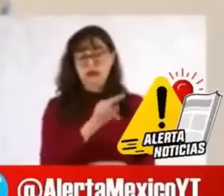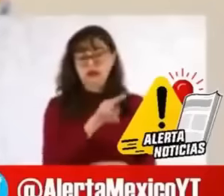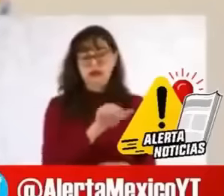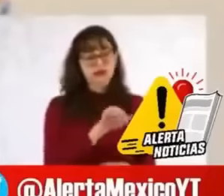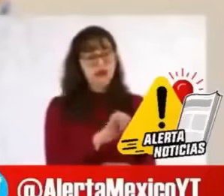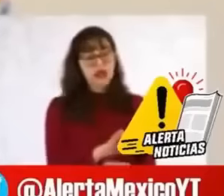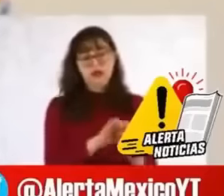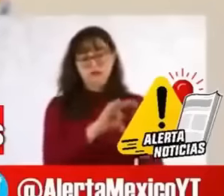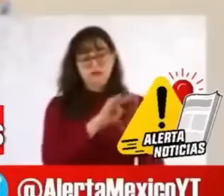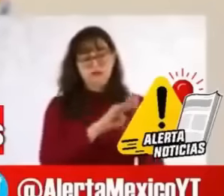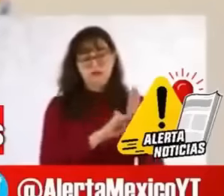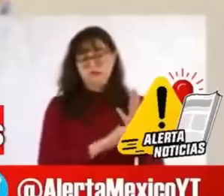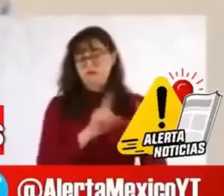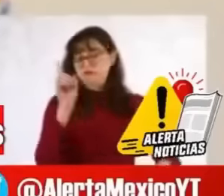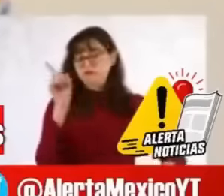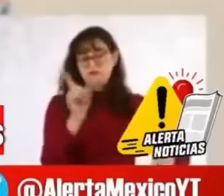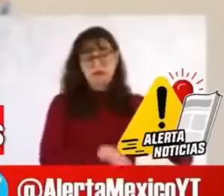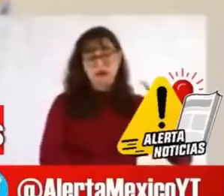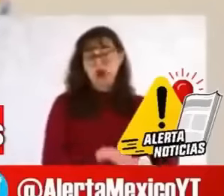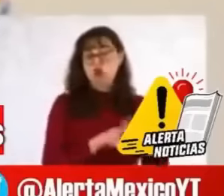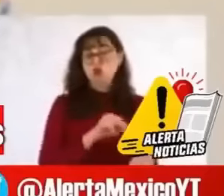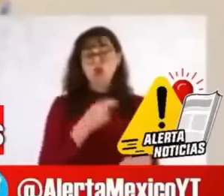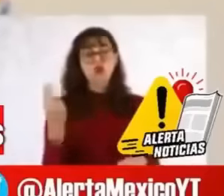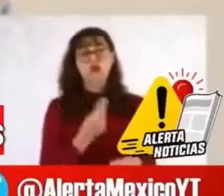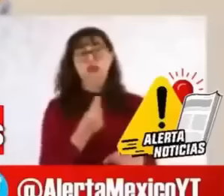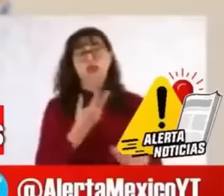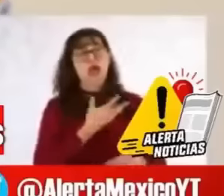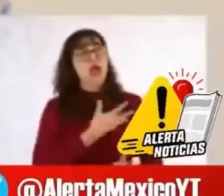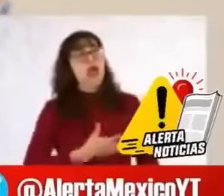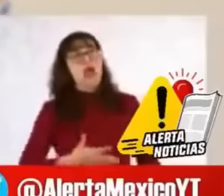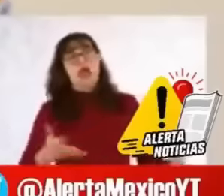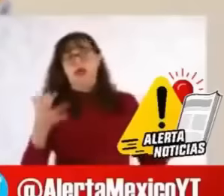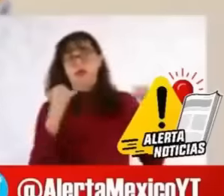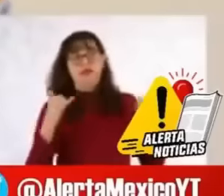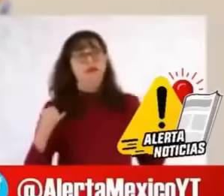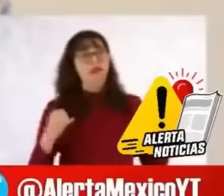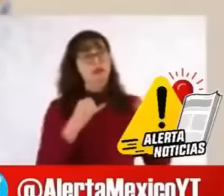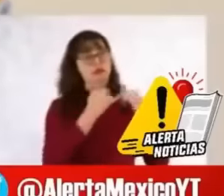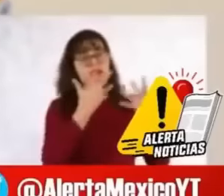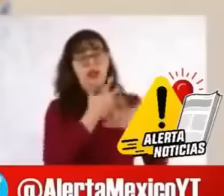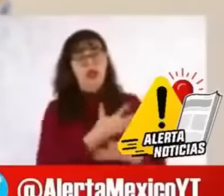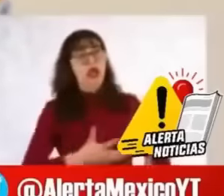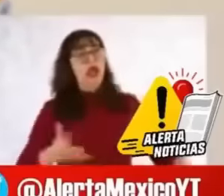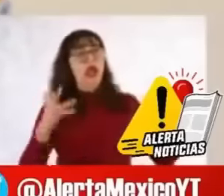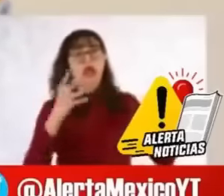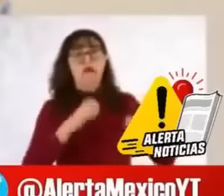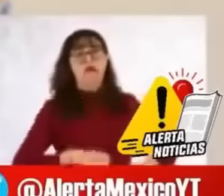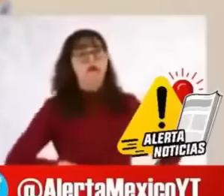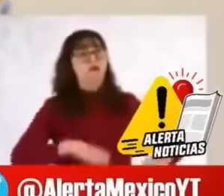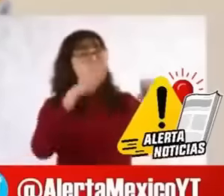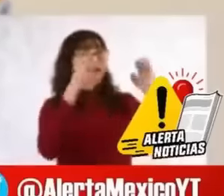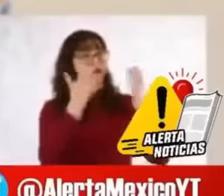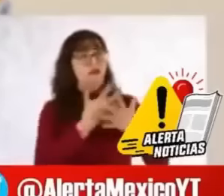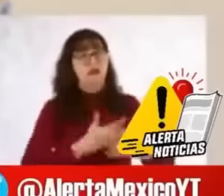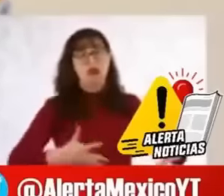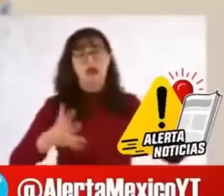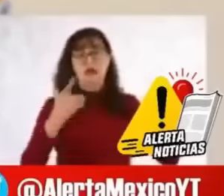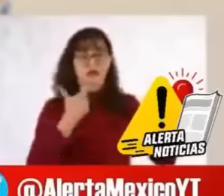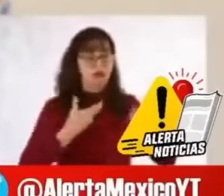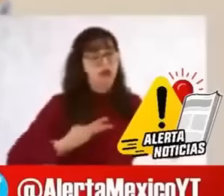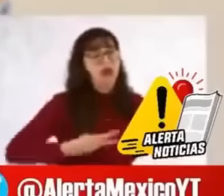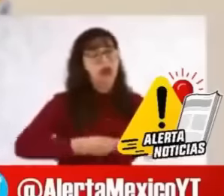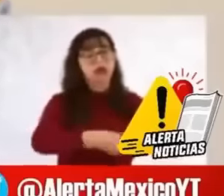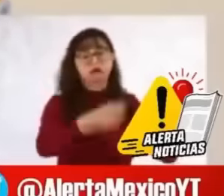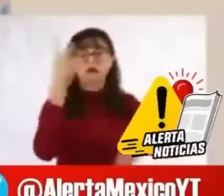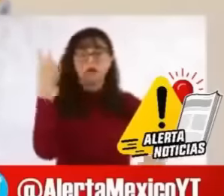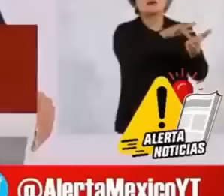al INAI, sin necesidad pues de estos grandes organismos, grandes gastos, viajes al extranjero, bla, bla, bla, bla, que